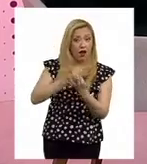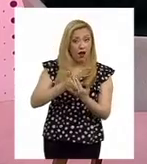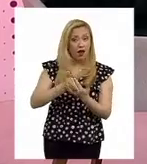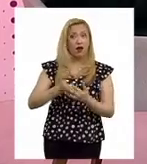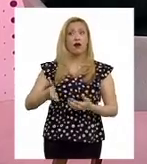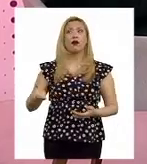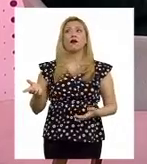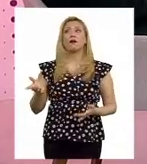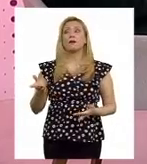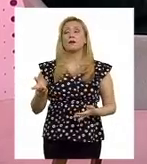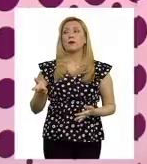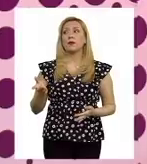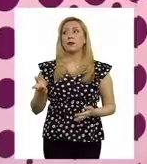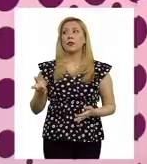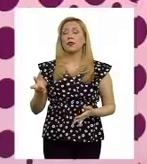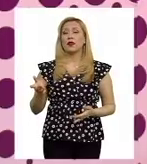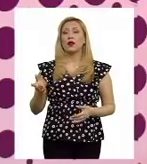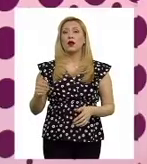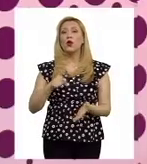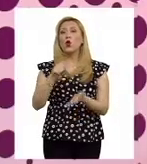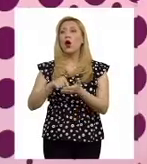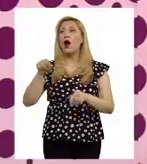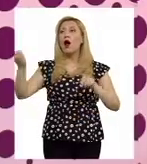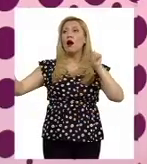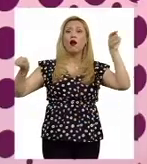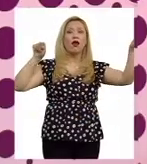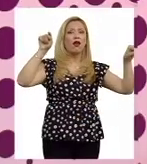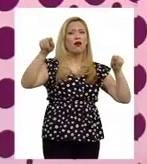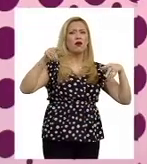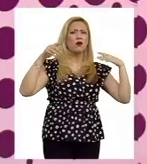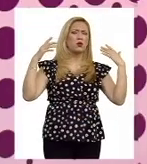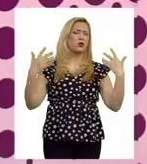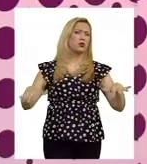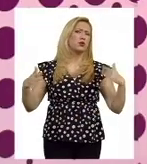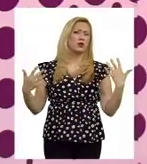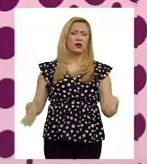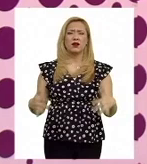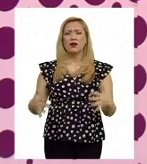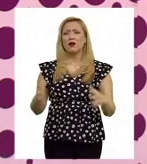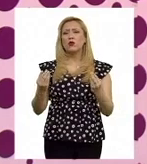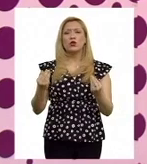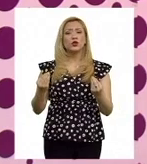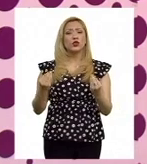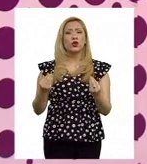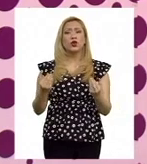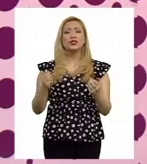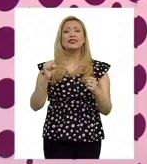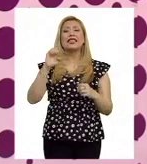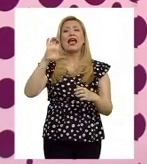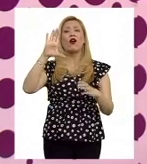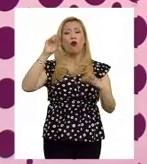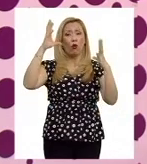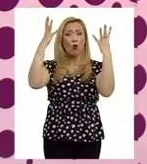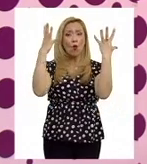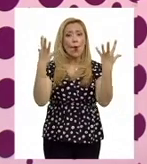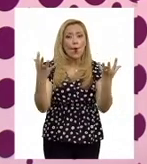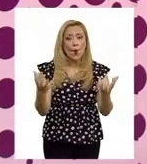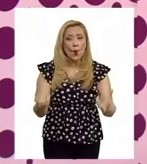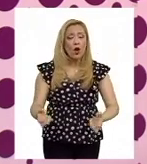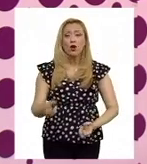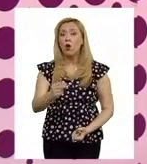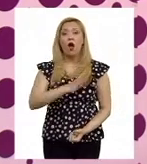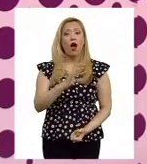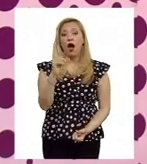y amplias zonas de territorio hondureño fueron impactados por una sequía como resultado de